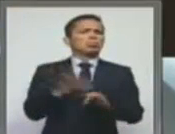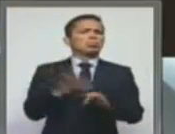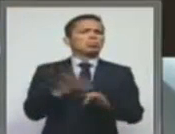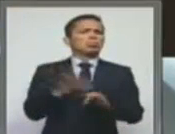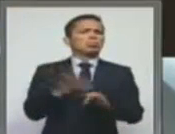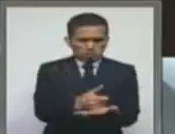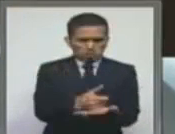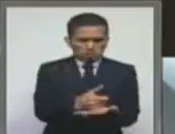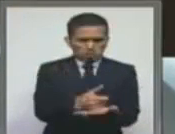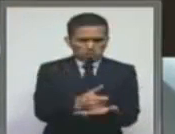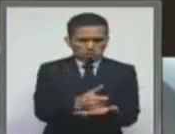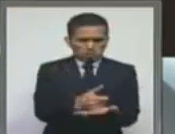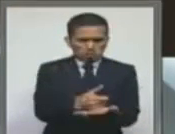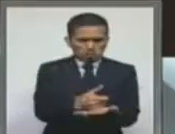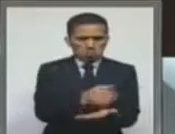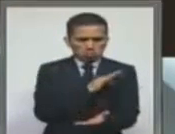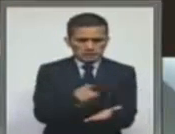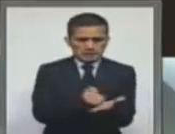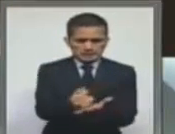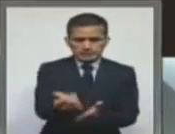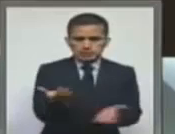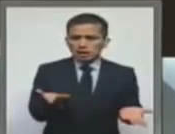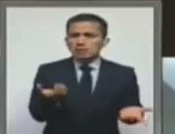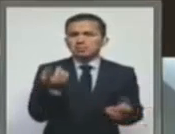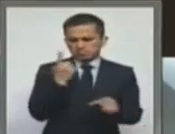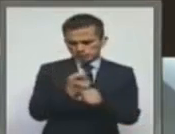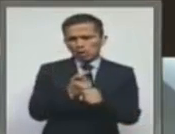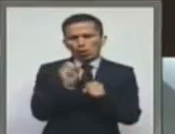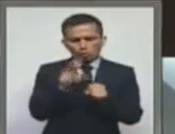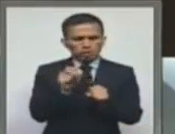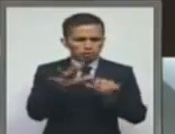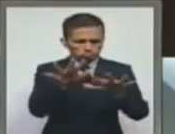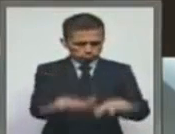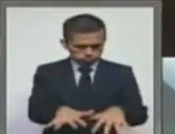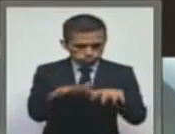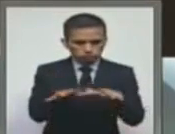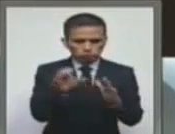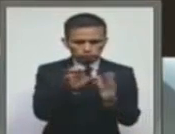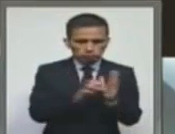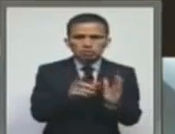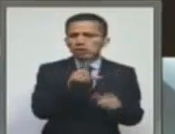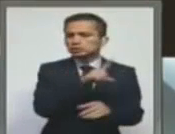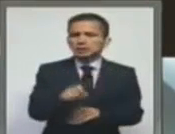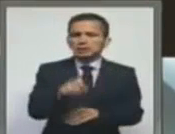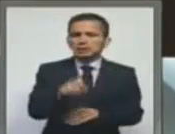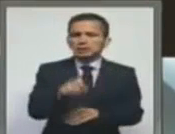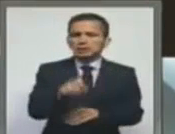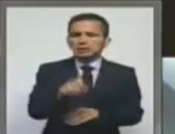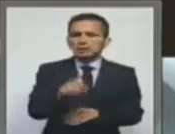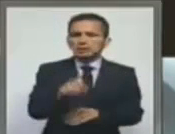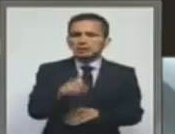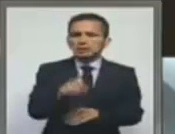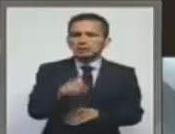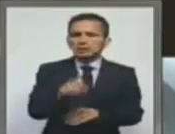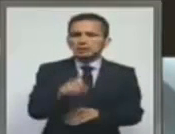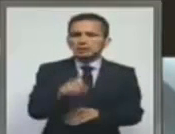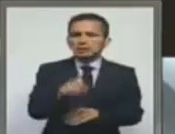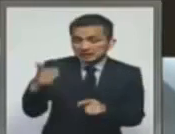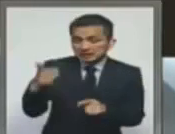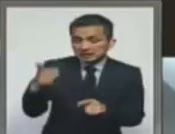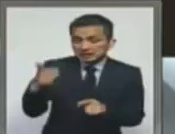ciudad los que decidamos, primero en un constituyente 100% representativo de la capital. Insisto, no sé